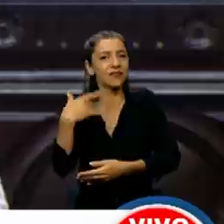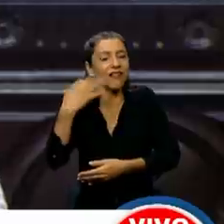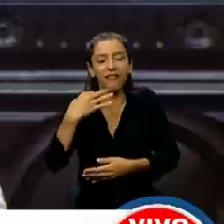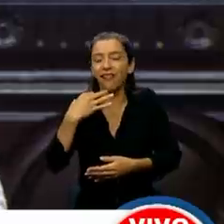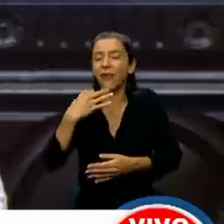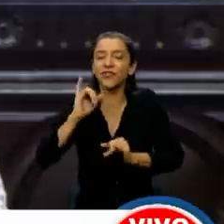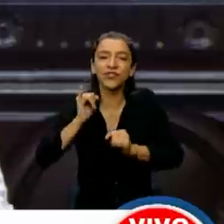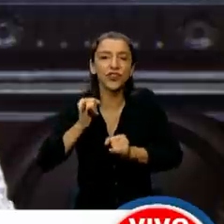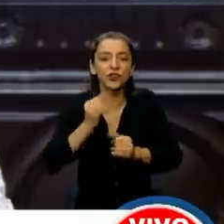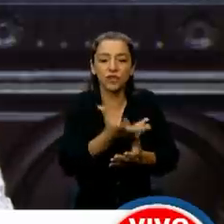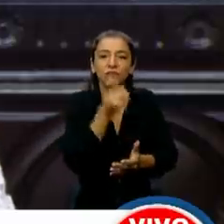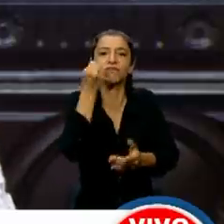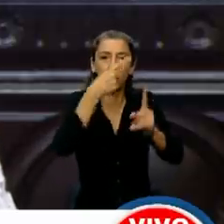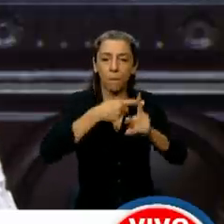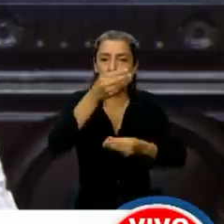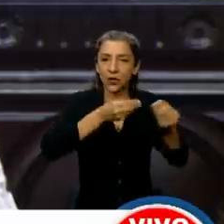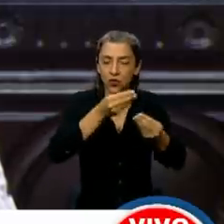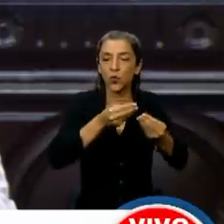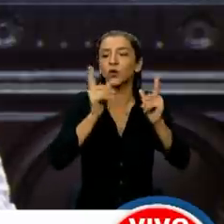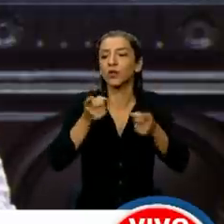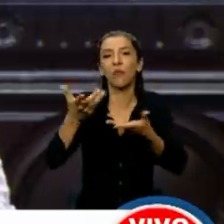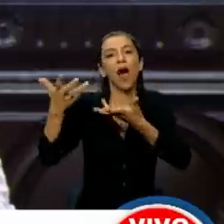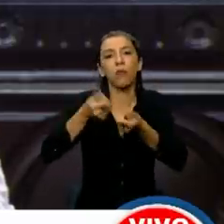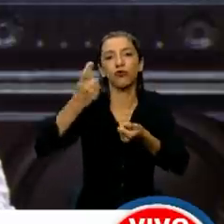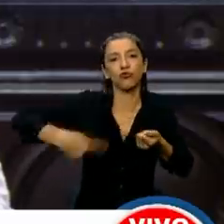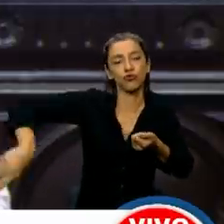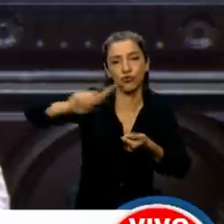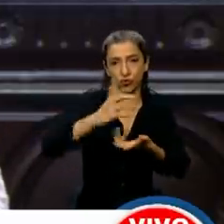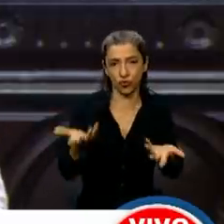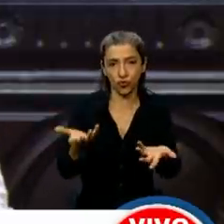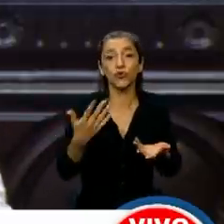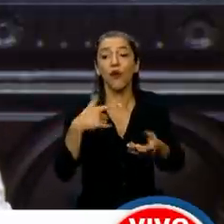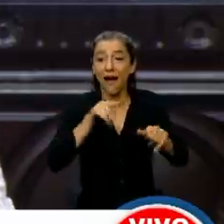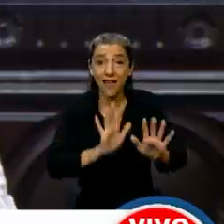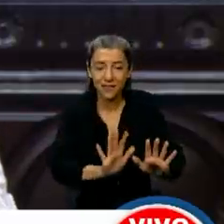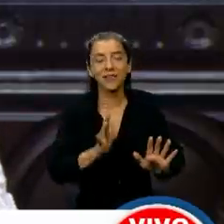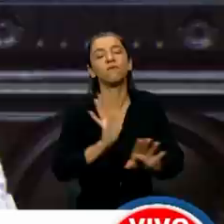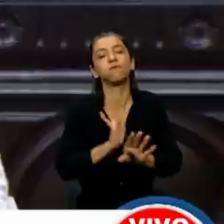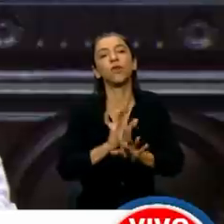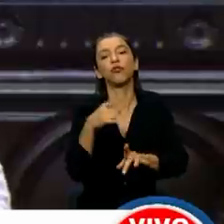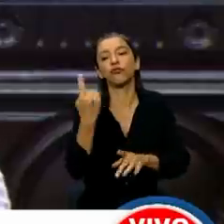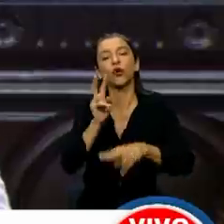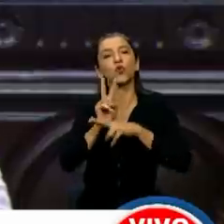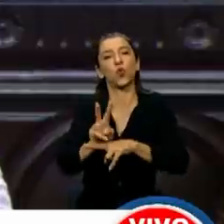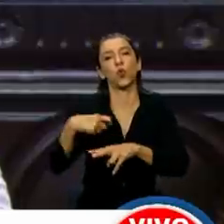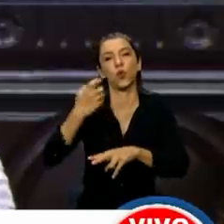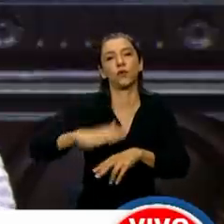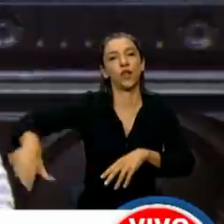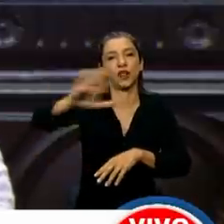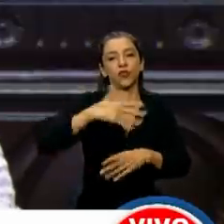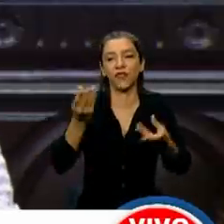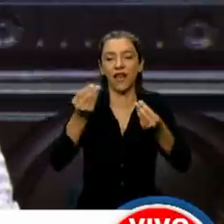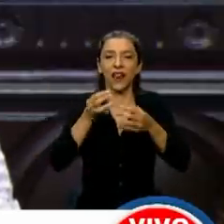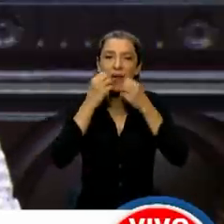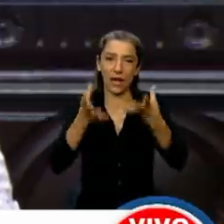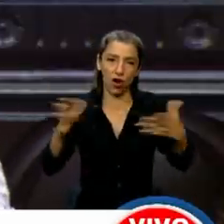presupuesto y debe contar con el acompañamiento de todos porque la verdad que de esta manera vamos a velar por la calidad de vida de todos los